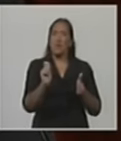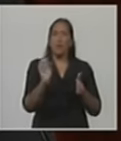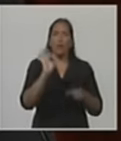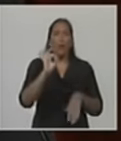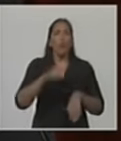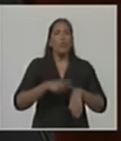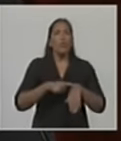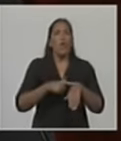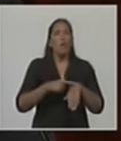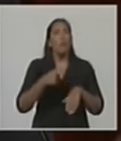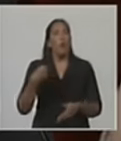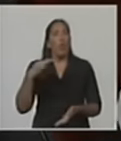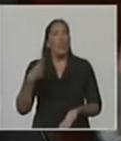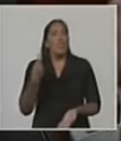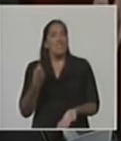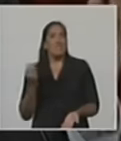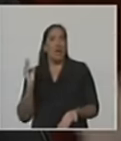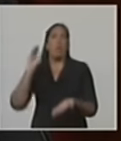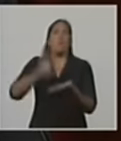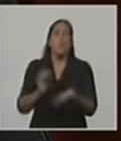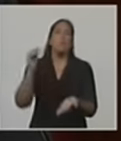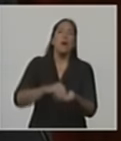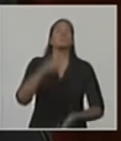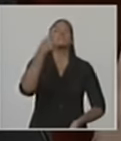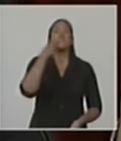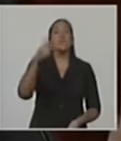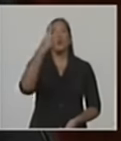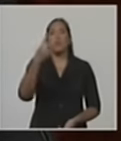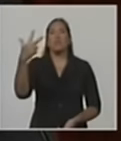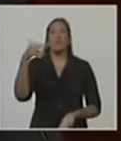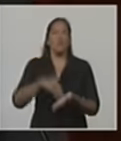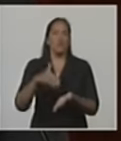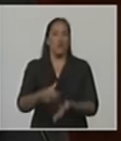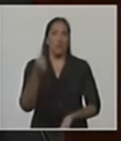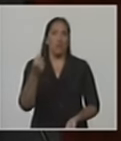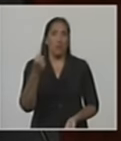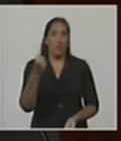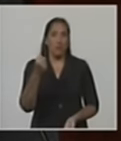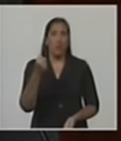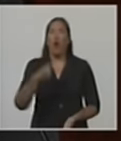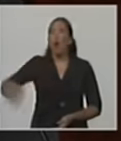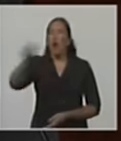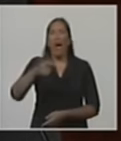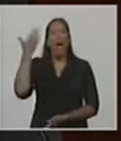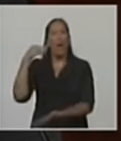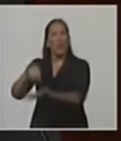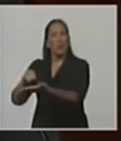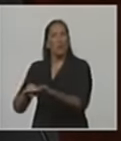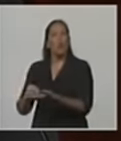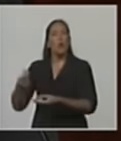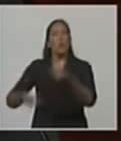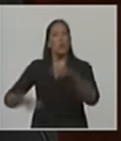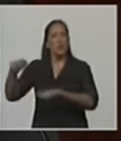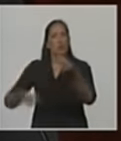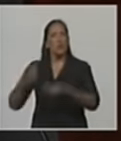millones de pesos, lo que significa que ustedes deben haber puesto en el presupuesto más de 60.000